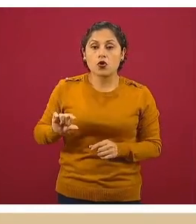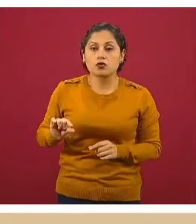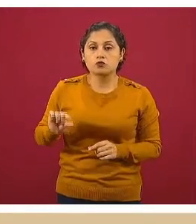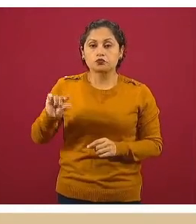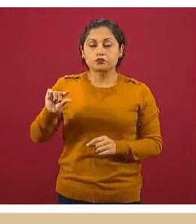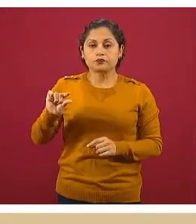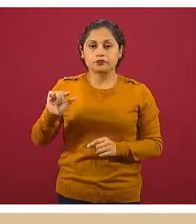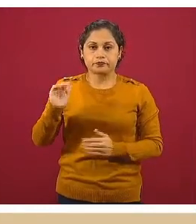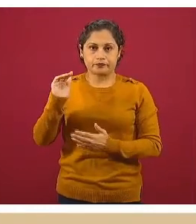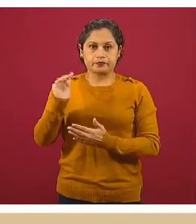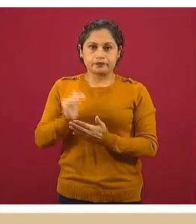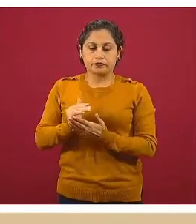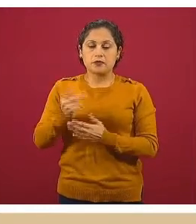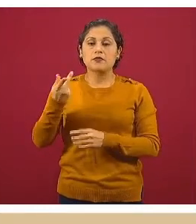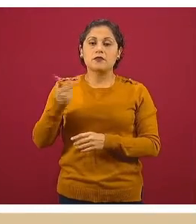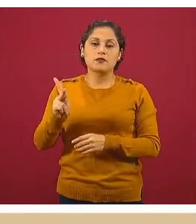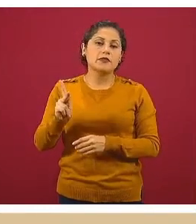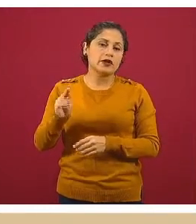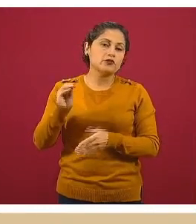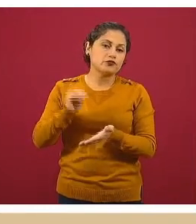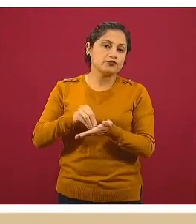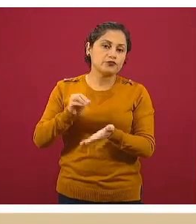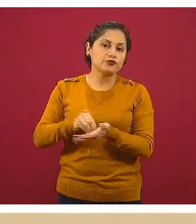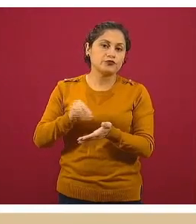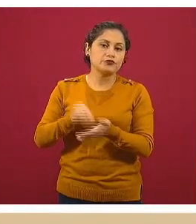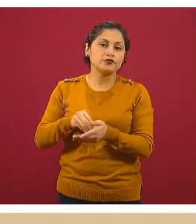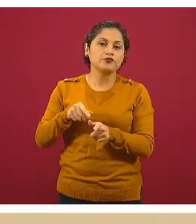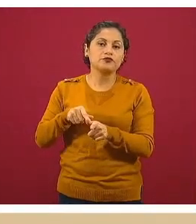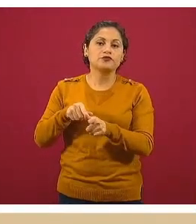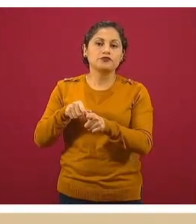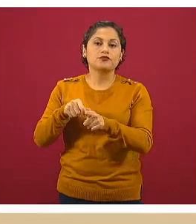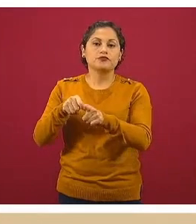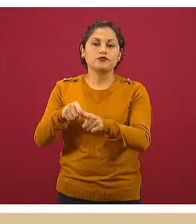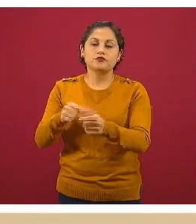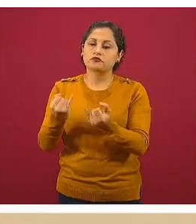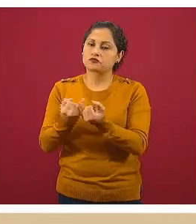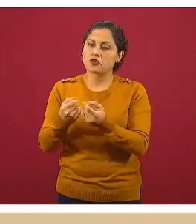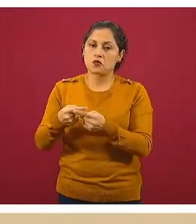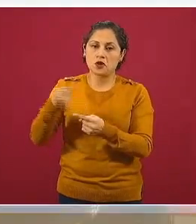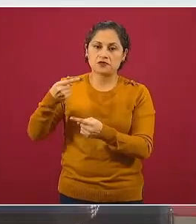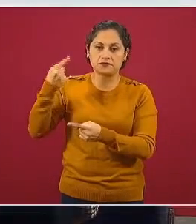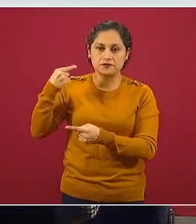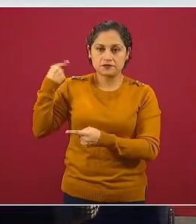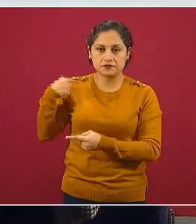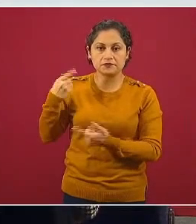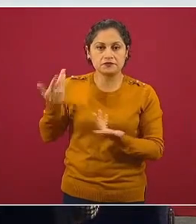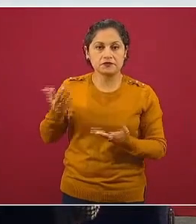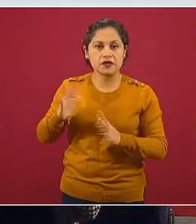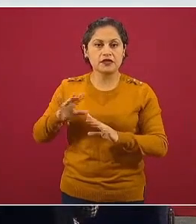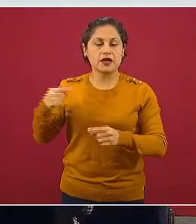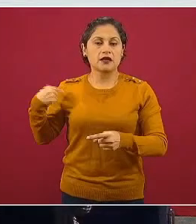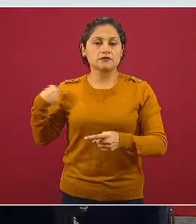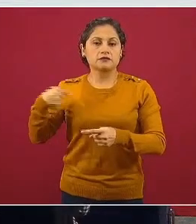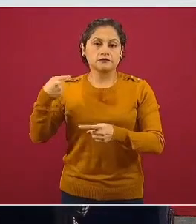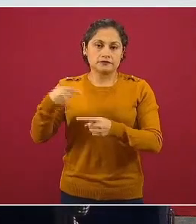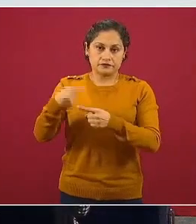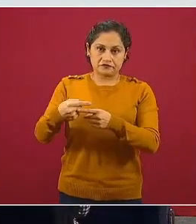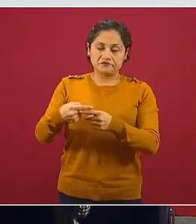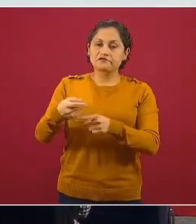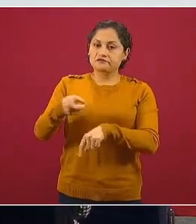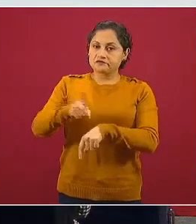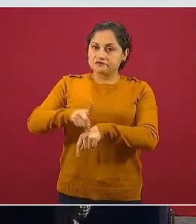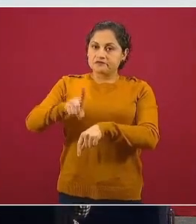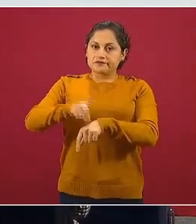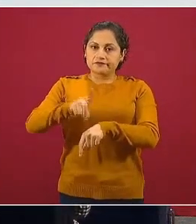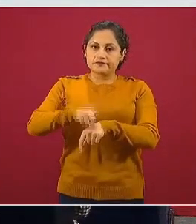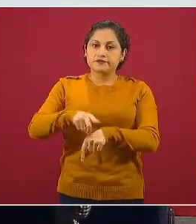todas maneras se mantiene una tendencia similar a las de los días anteriores, en donde ya tenemos varios días que todos los días hemos confirmado